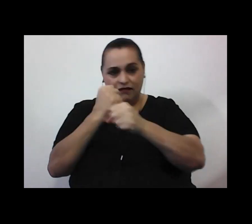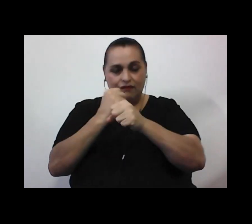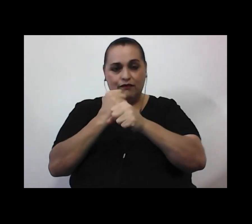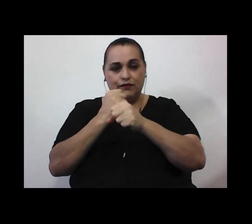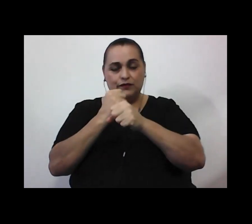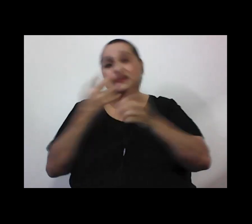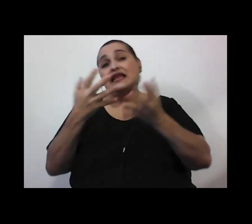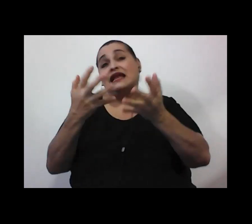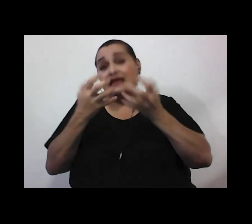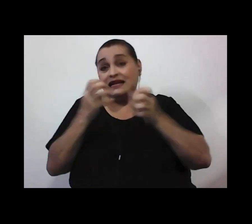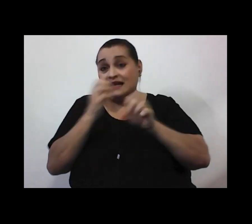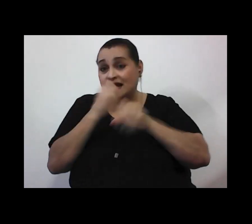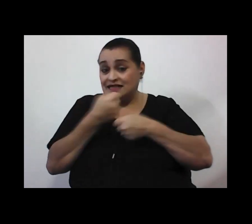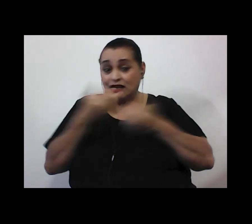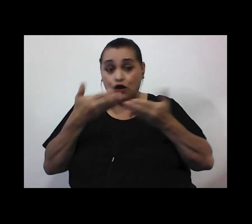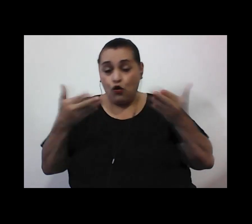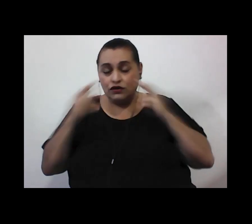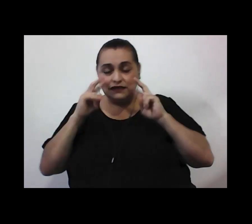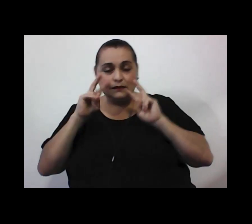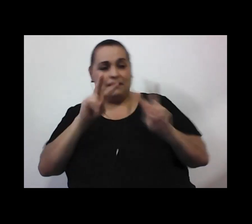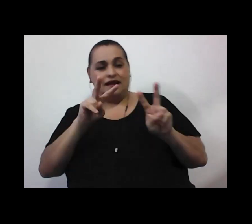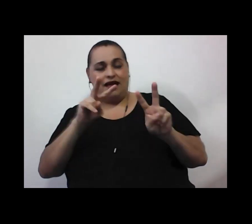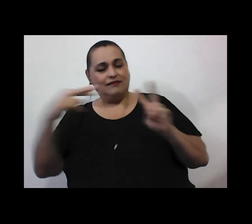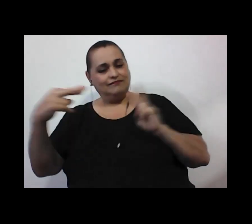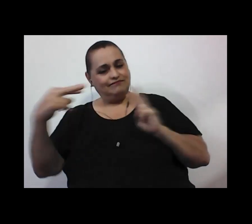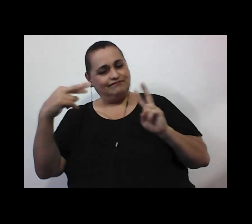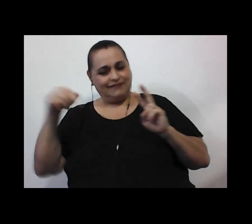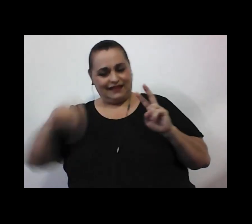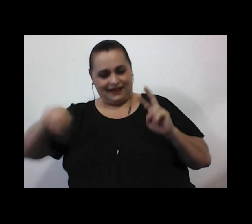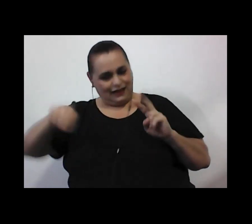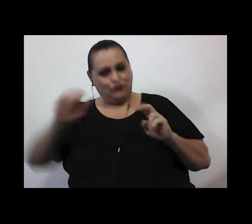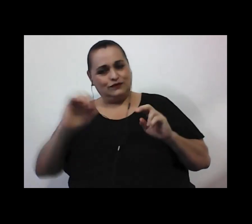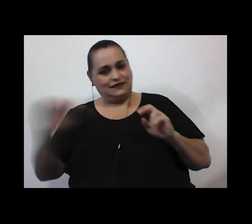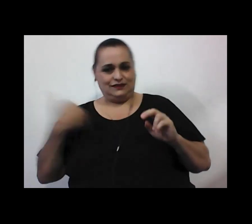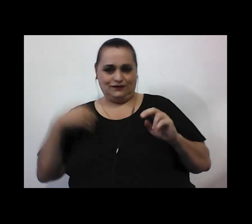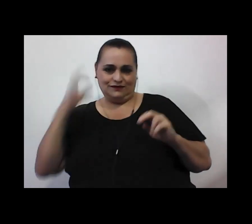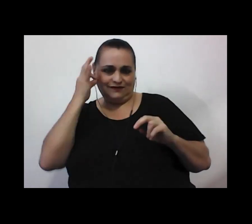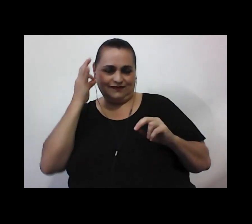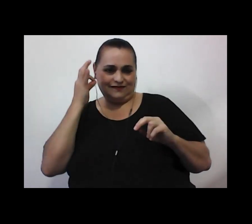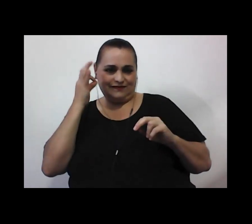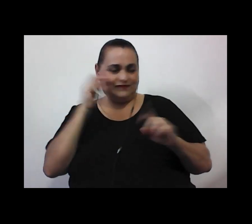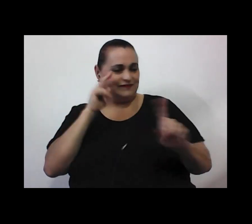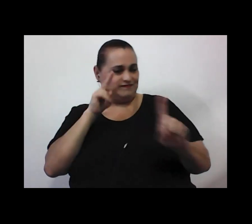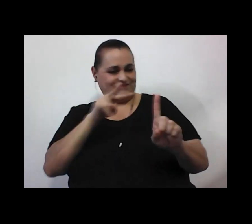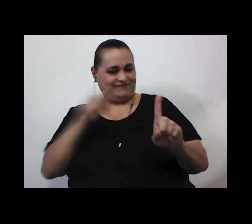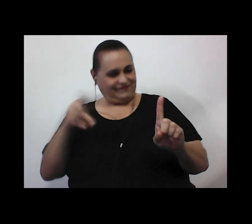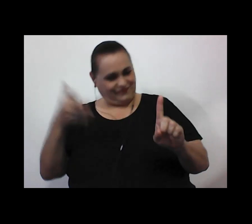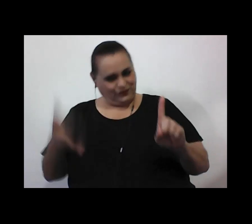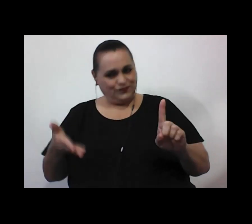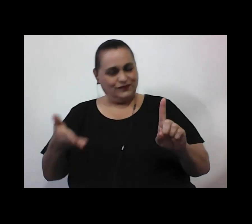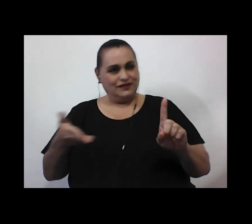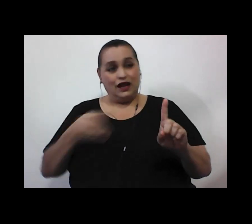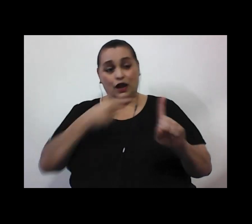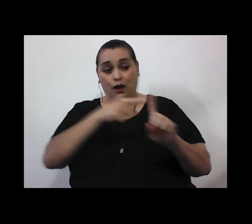querer hacer las cosas desde la mirada de ellas, desde la mirada de ellos. Es decir, será uno de los pilares